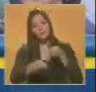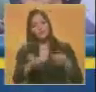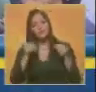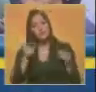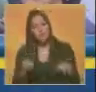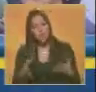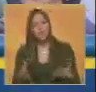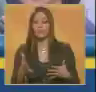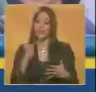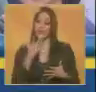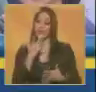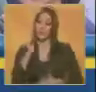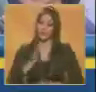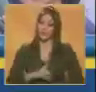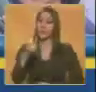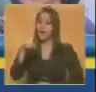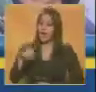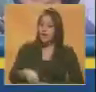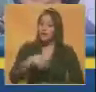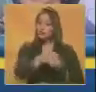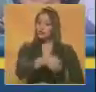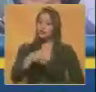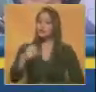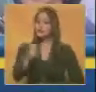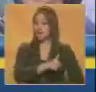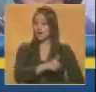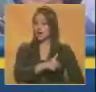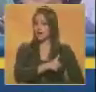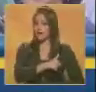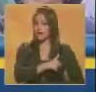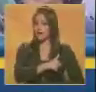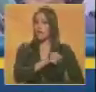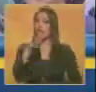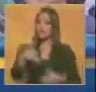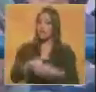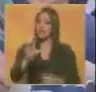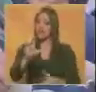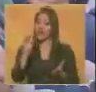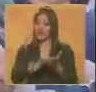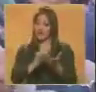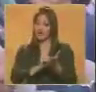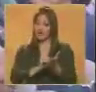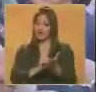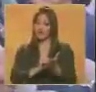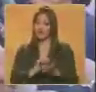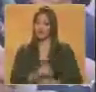cómo hacerlo. Por ejemplo, acá en nuestro municipio Chacao, se vota 3 veces.